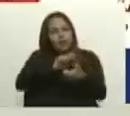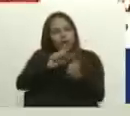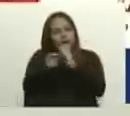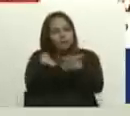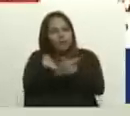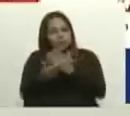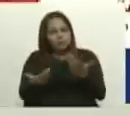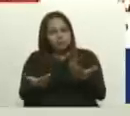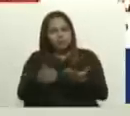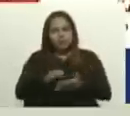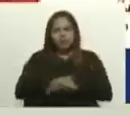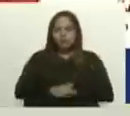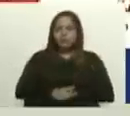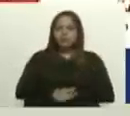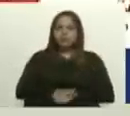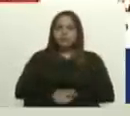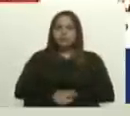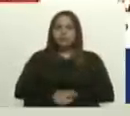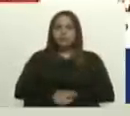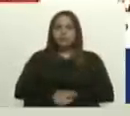invertido.